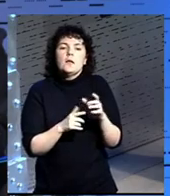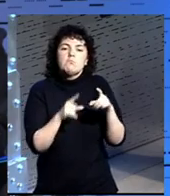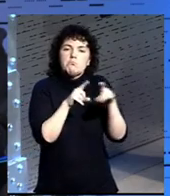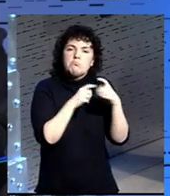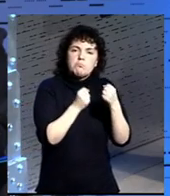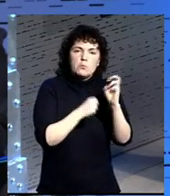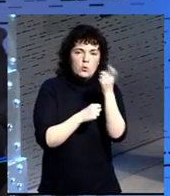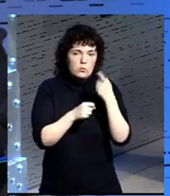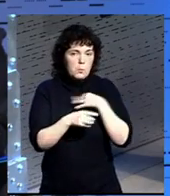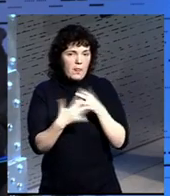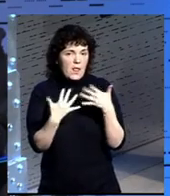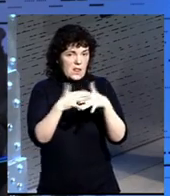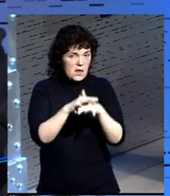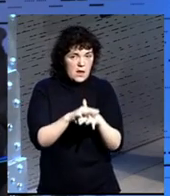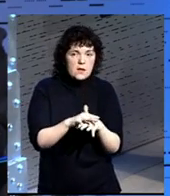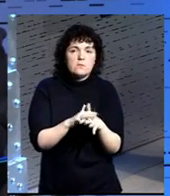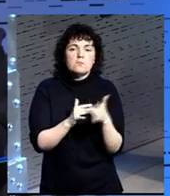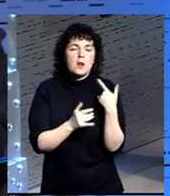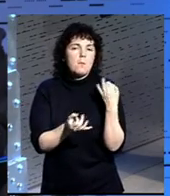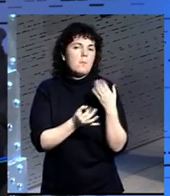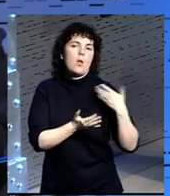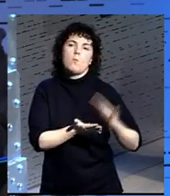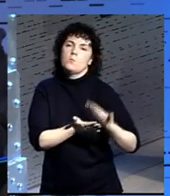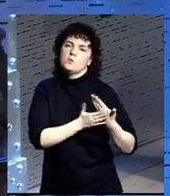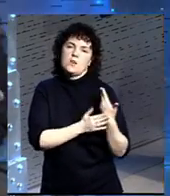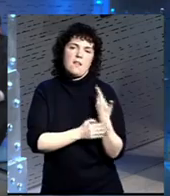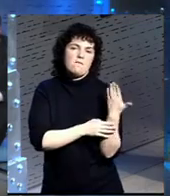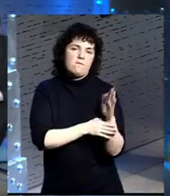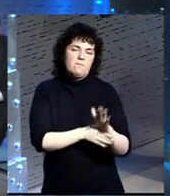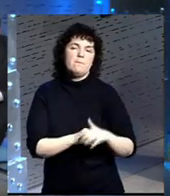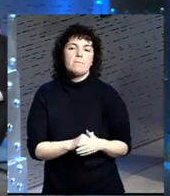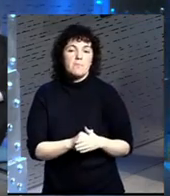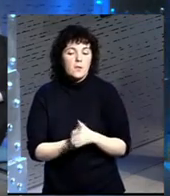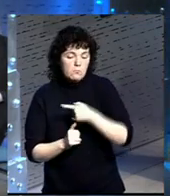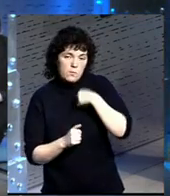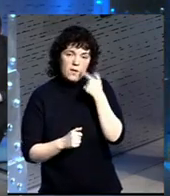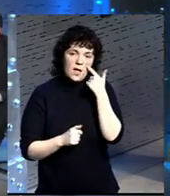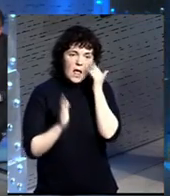integrar cuando efectivamente demuestren valor. Y ahí estamos atentos.